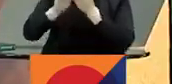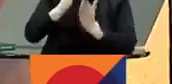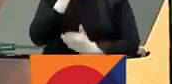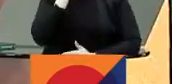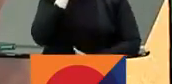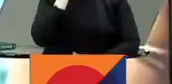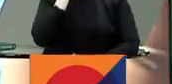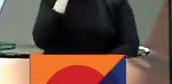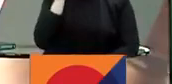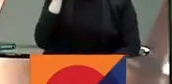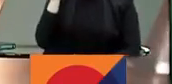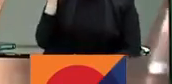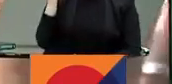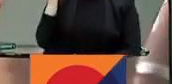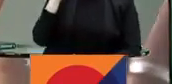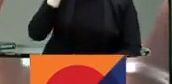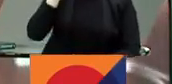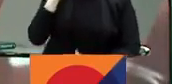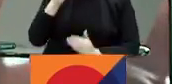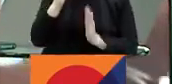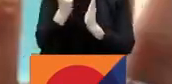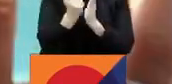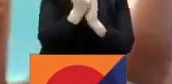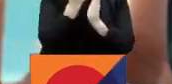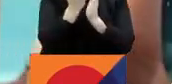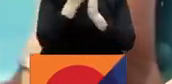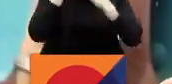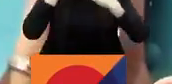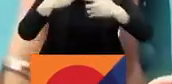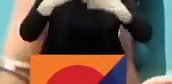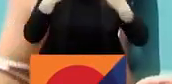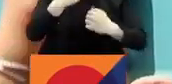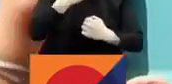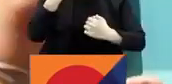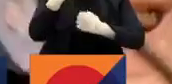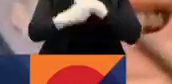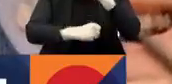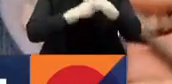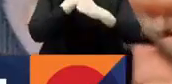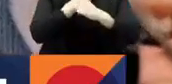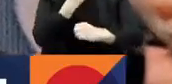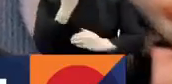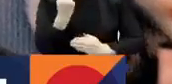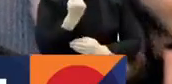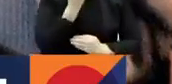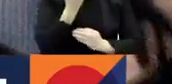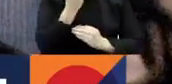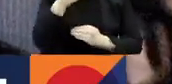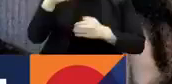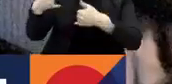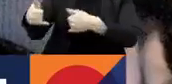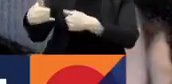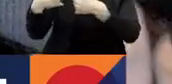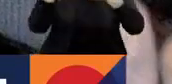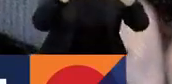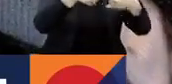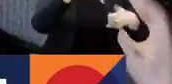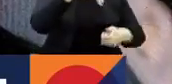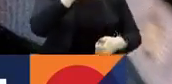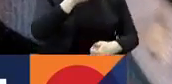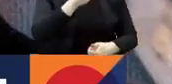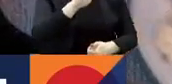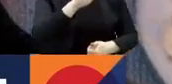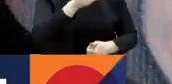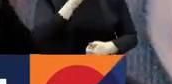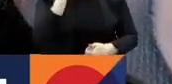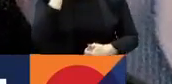de 100 años de soledad, consideradas una de las obras cumbres del castellano y ganador del Premio Nobel en 1982, murió en